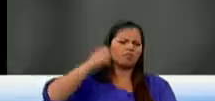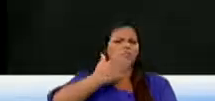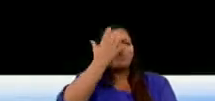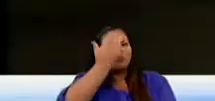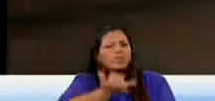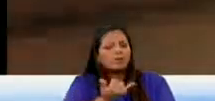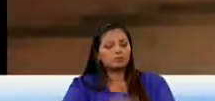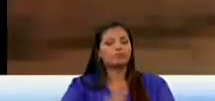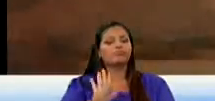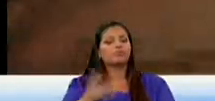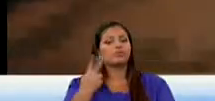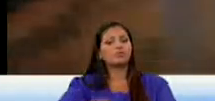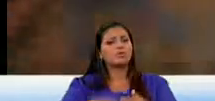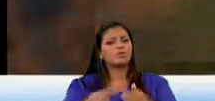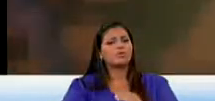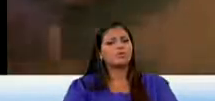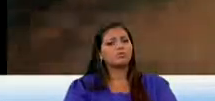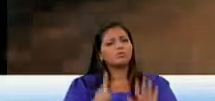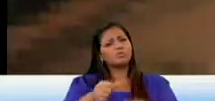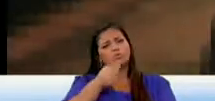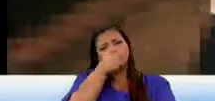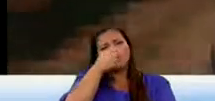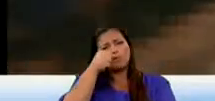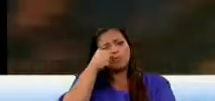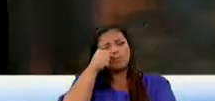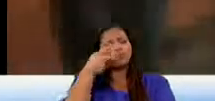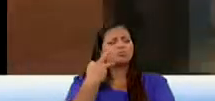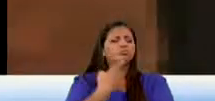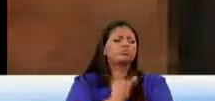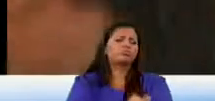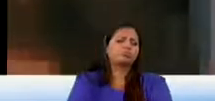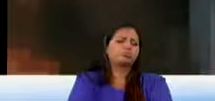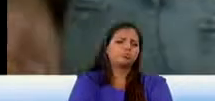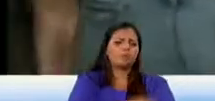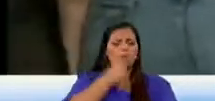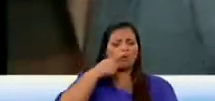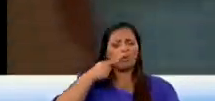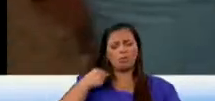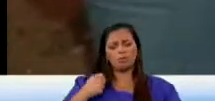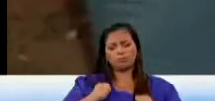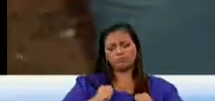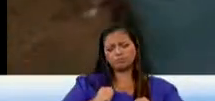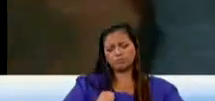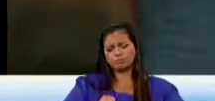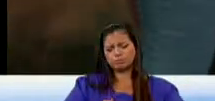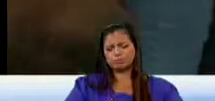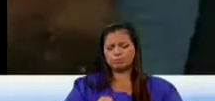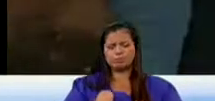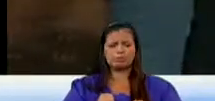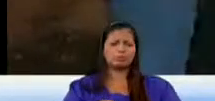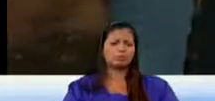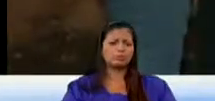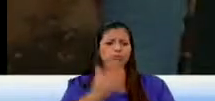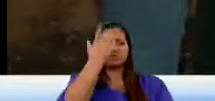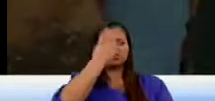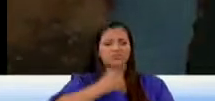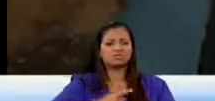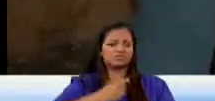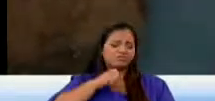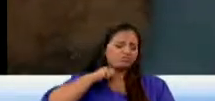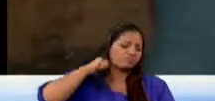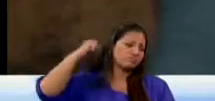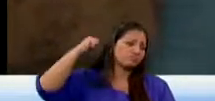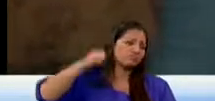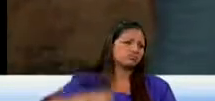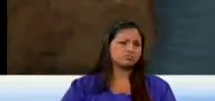infierno que empezó a vivir desde que 6 de sus 15 hijos se sumergieron en la droga. Que no hagan